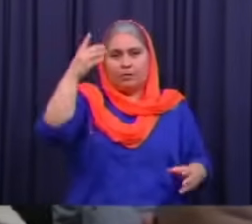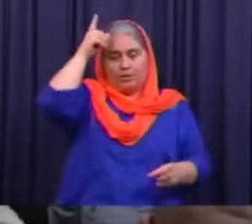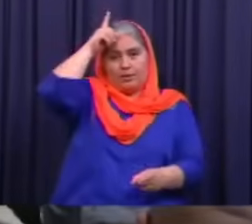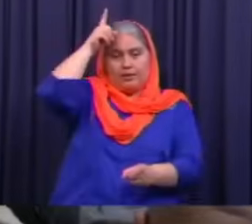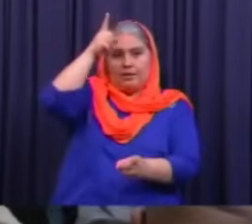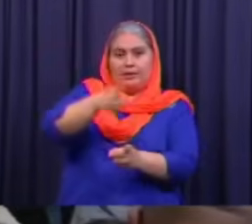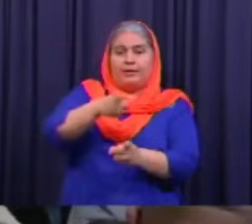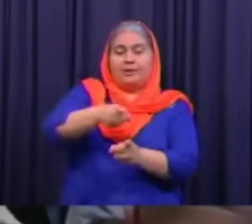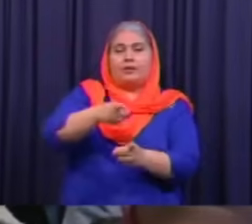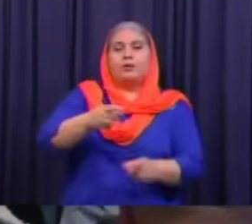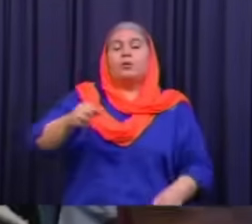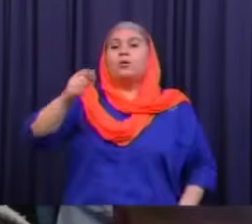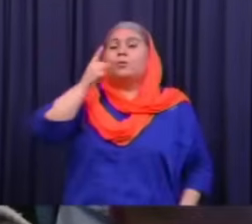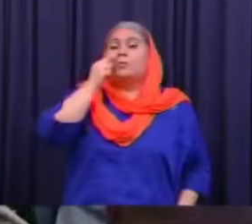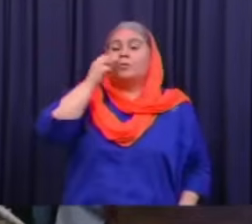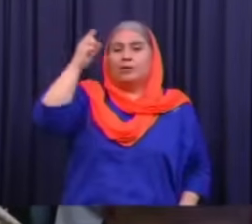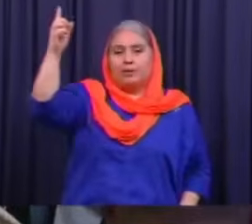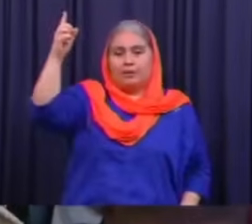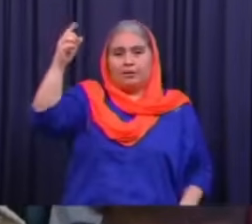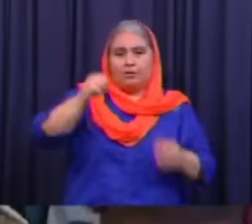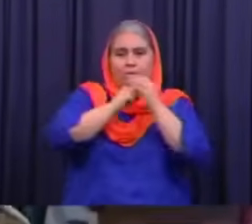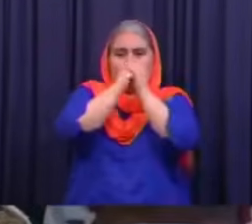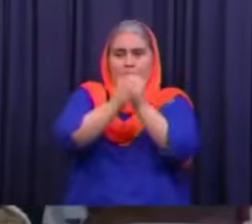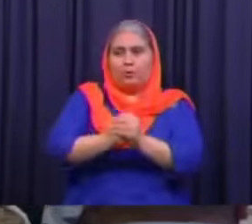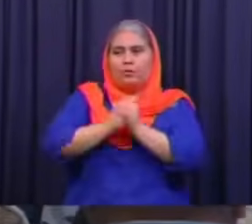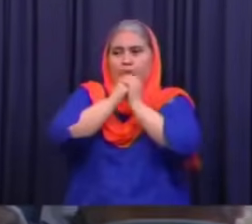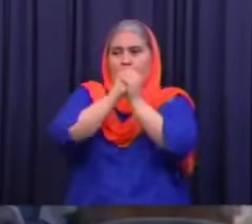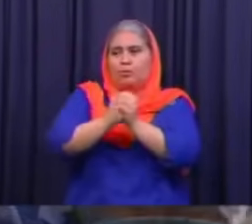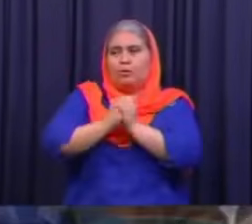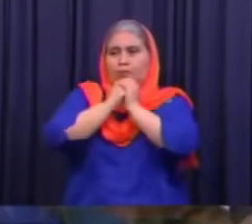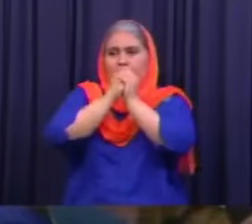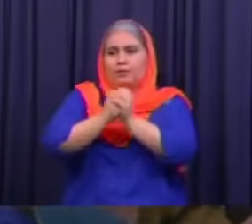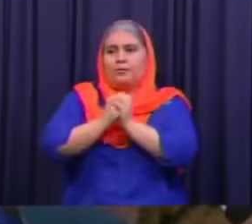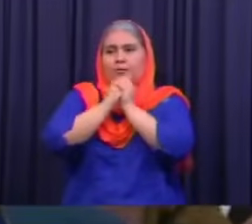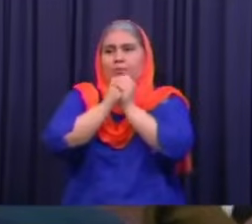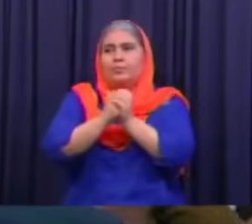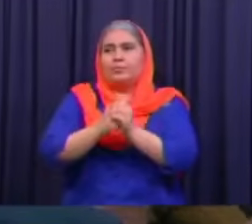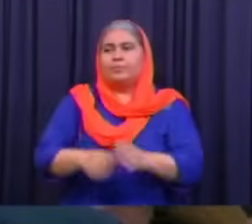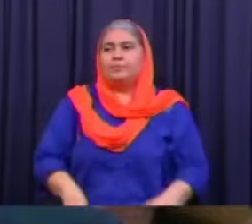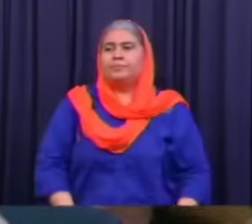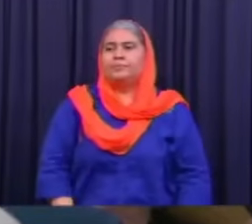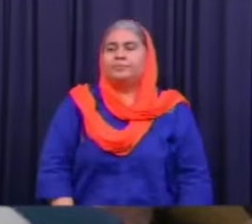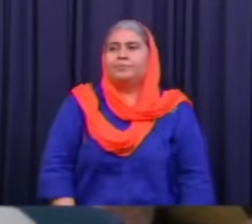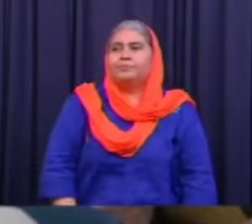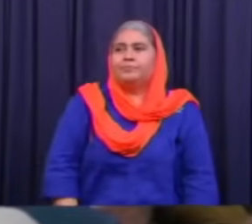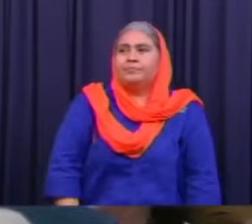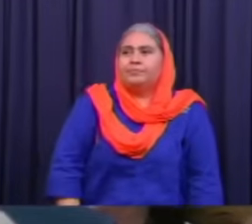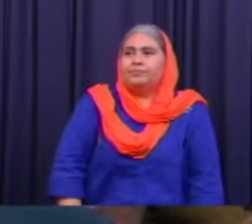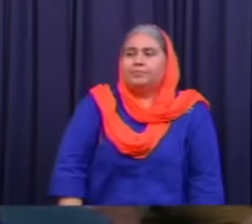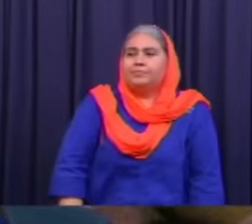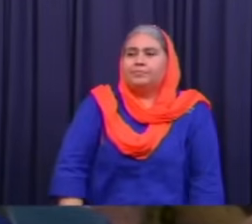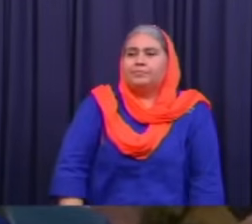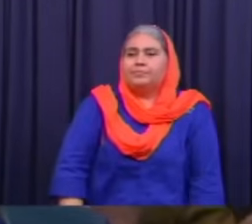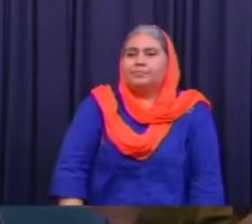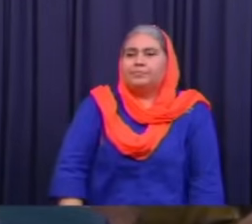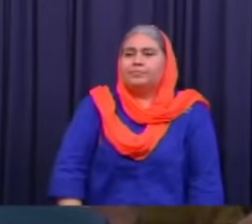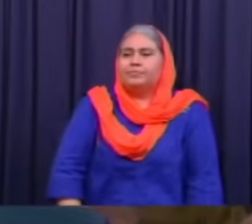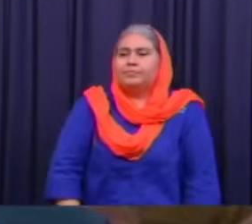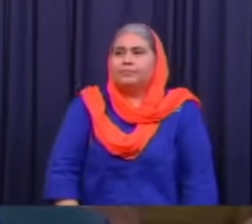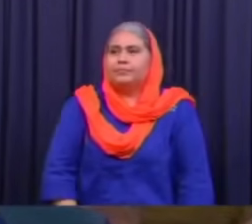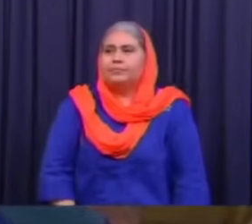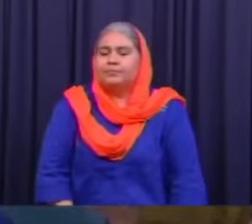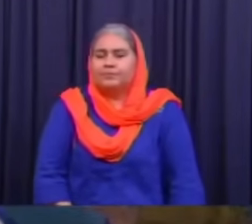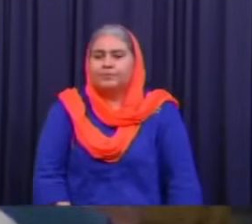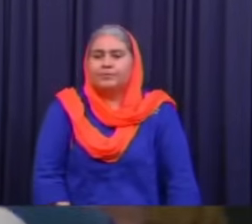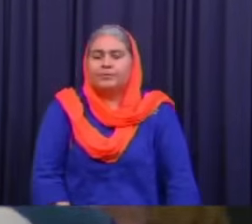vene un niño por acá atmle por favor Gloria a Dios Bendito Dios atmle Aquí qué